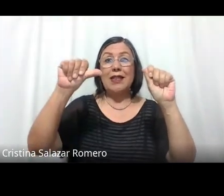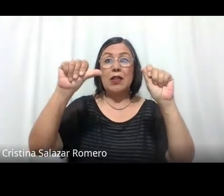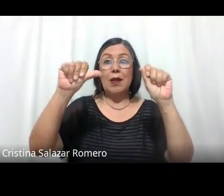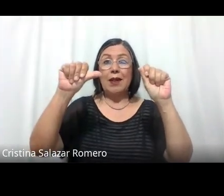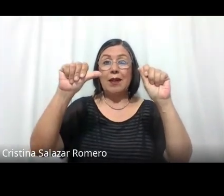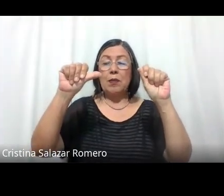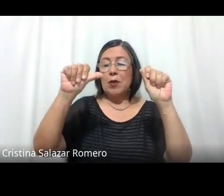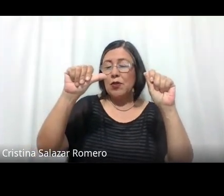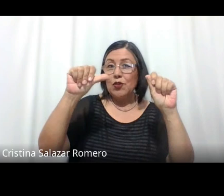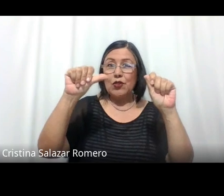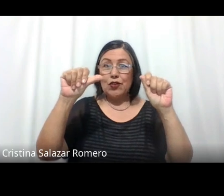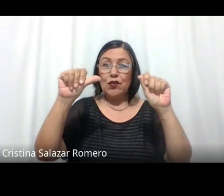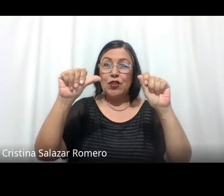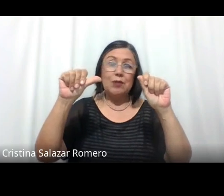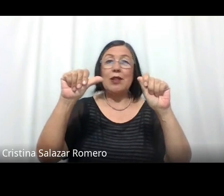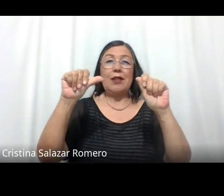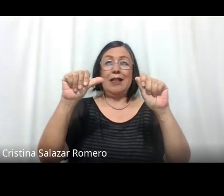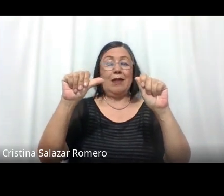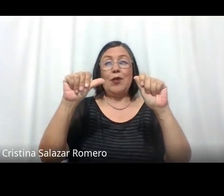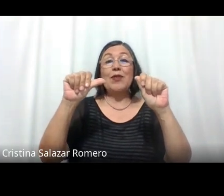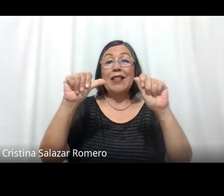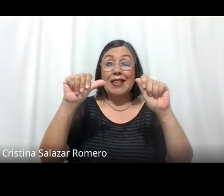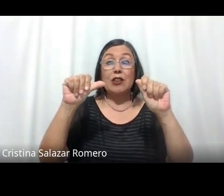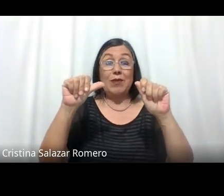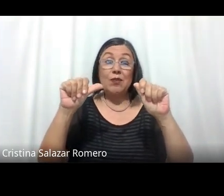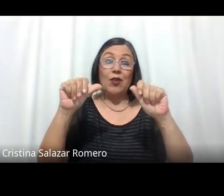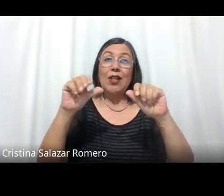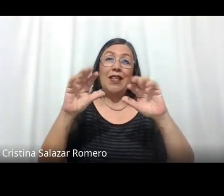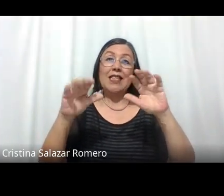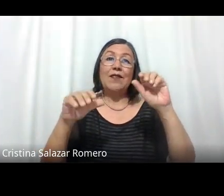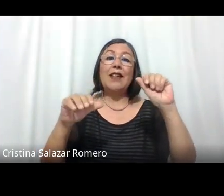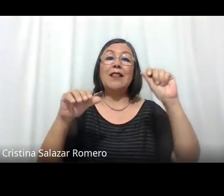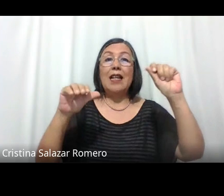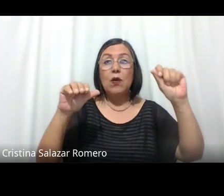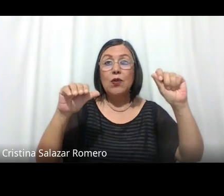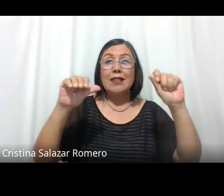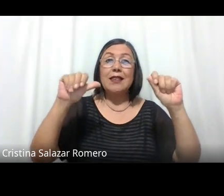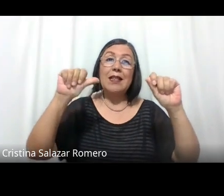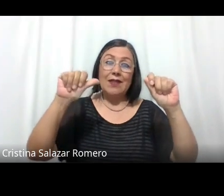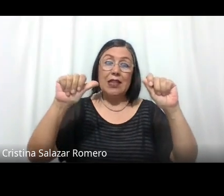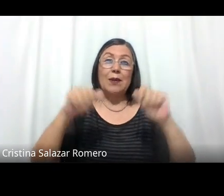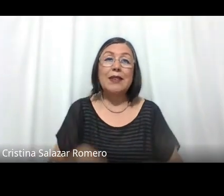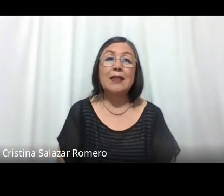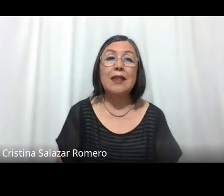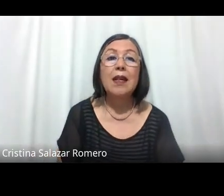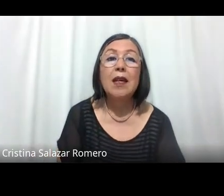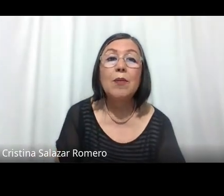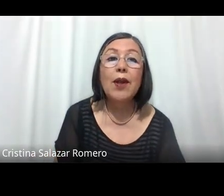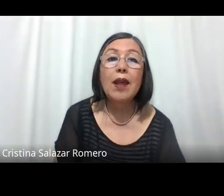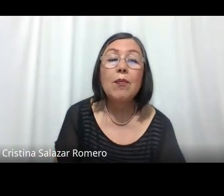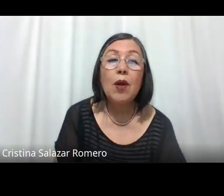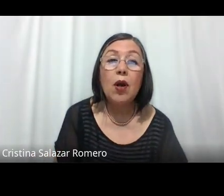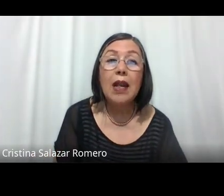configuración 29, y nosotros confundimos y podemos creer que es lo mismo y es diferente. La 1 es así, la 29 es así.